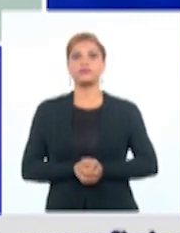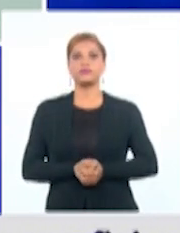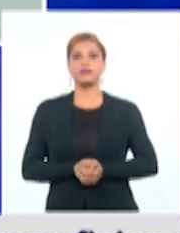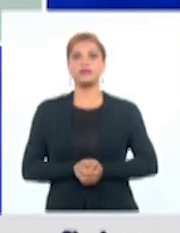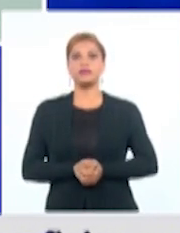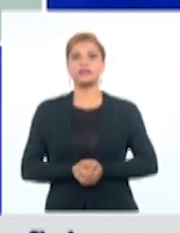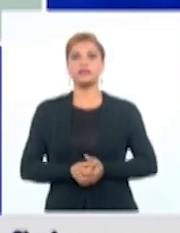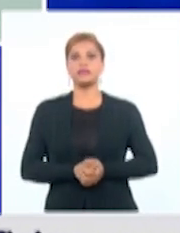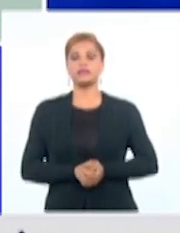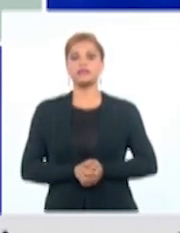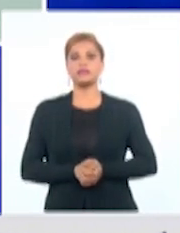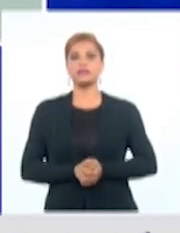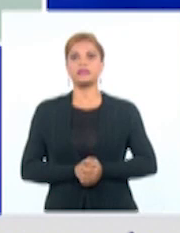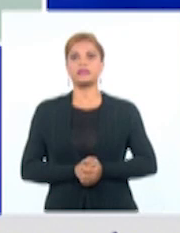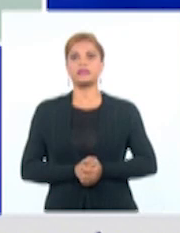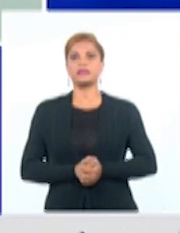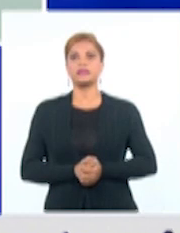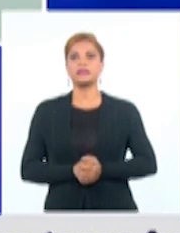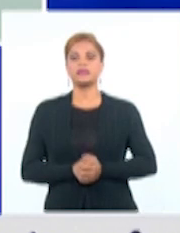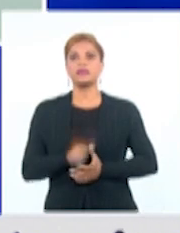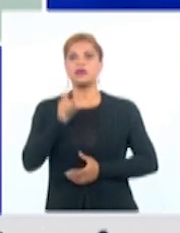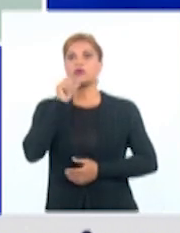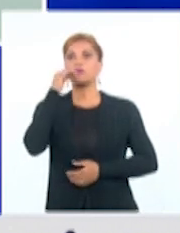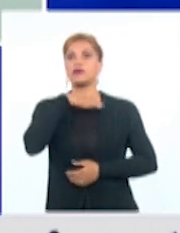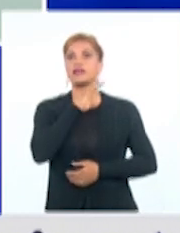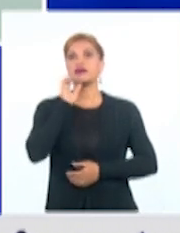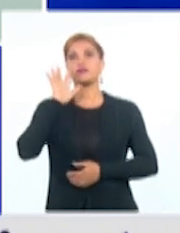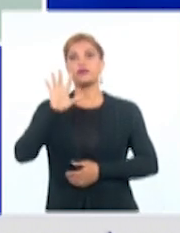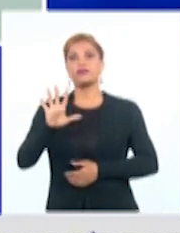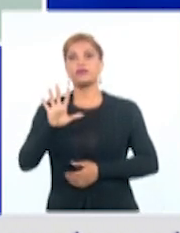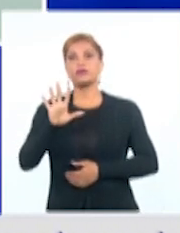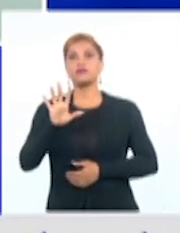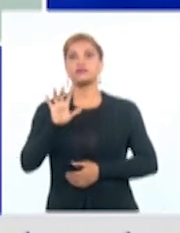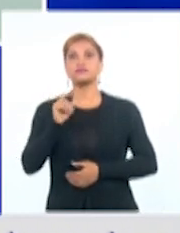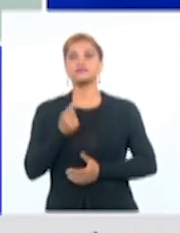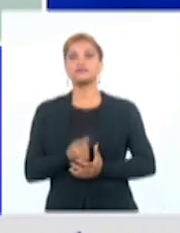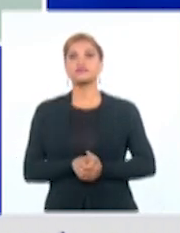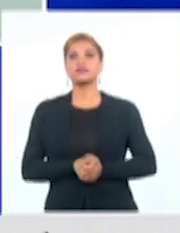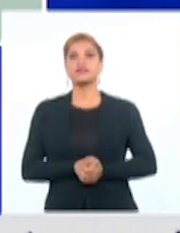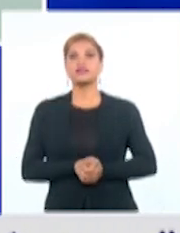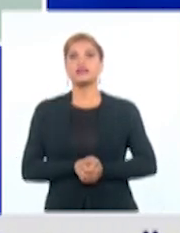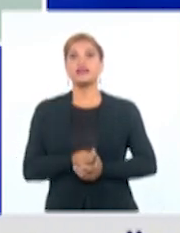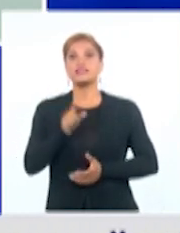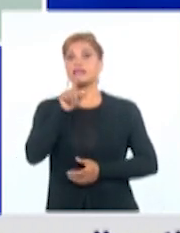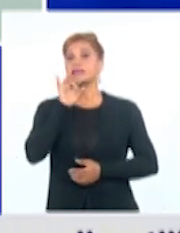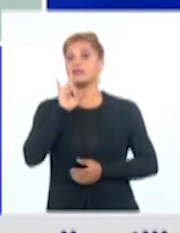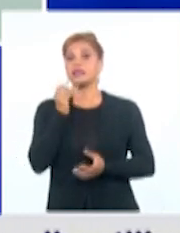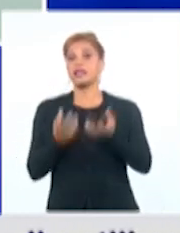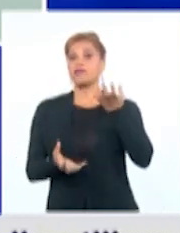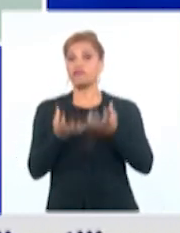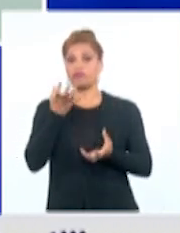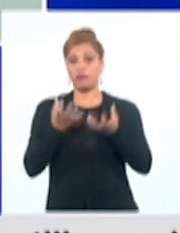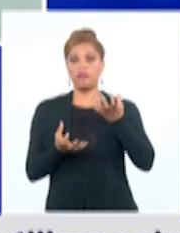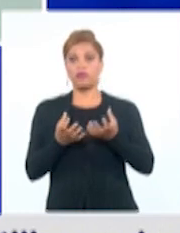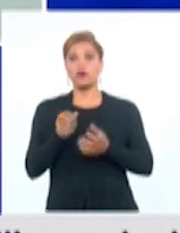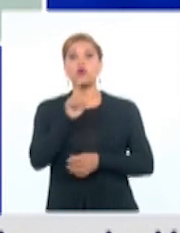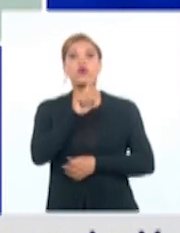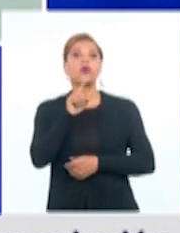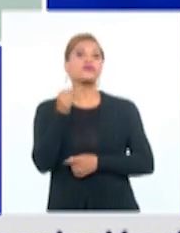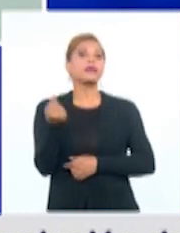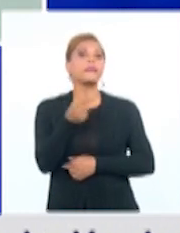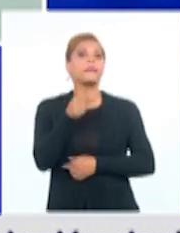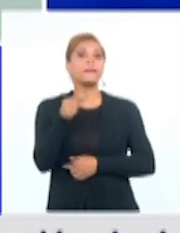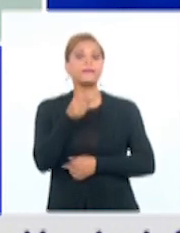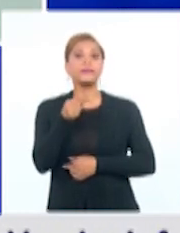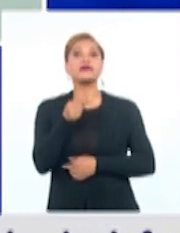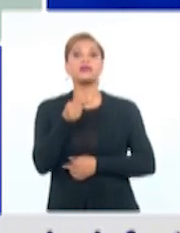ahora Cienfuegos. La Perla del Sur reporta 17 casos positivos autóctonos, 11 casos menos